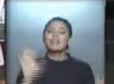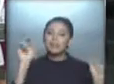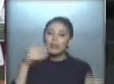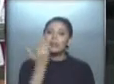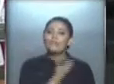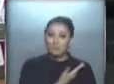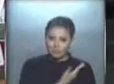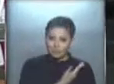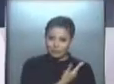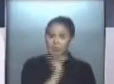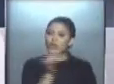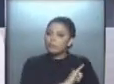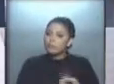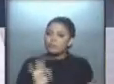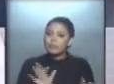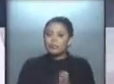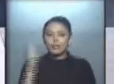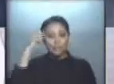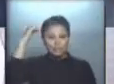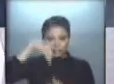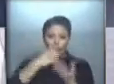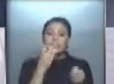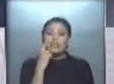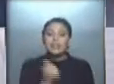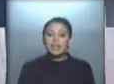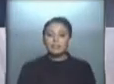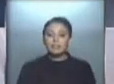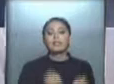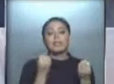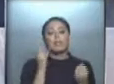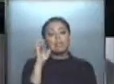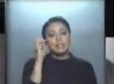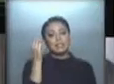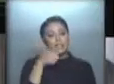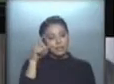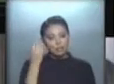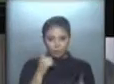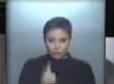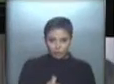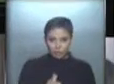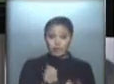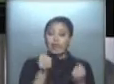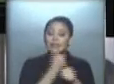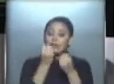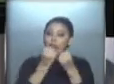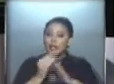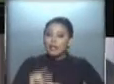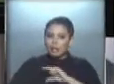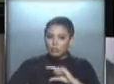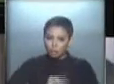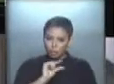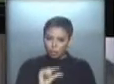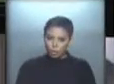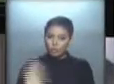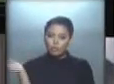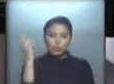Saludamos a Fernando Fracheli con toda la actividad del Congreso Nacional. Buen día. Patricia, Alejandro, buen día. La actividad que comienza lentamente a transitar